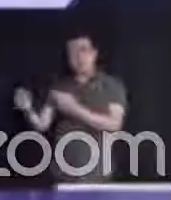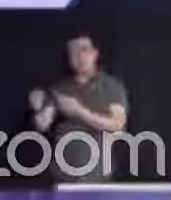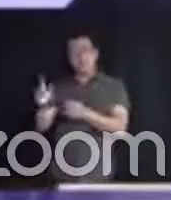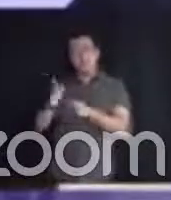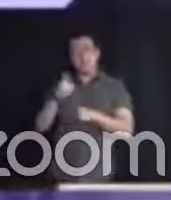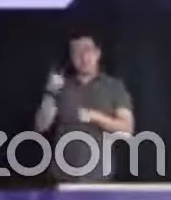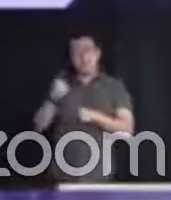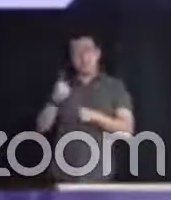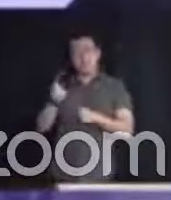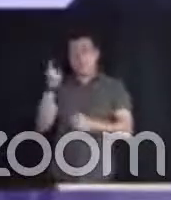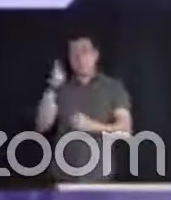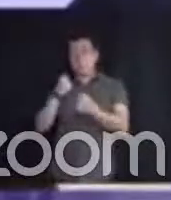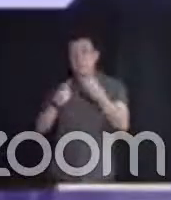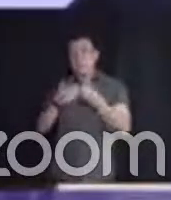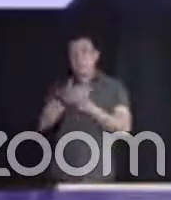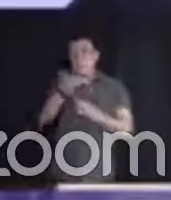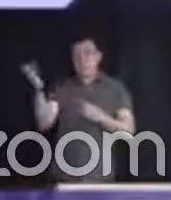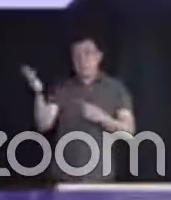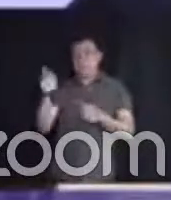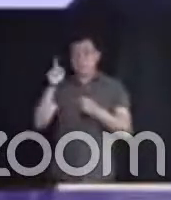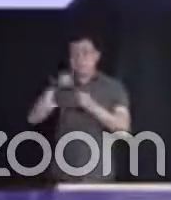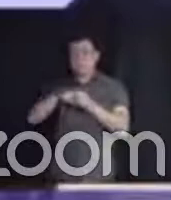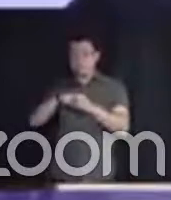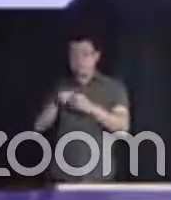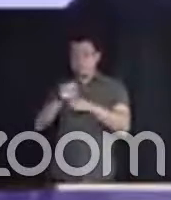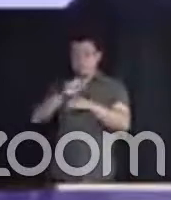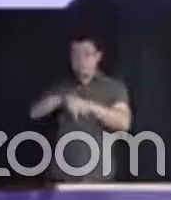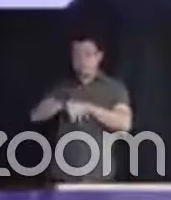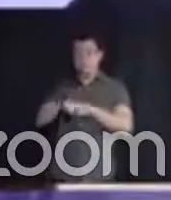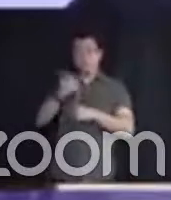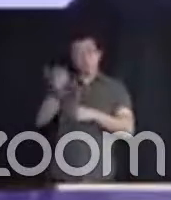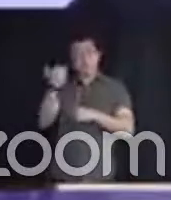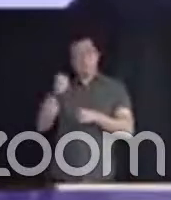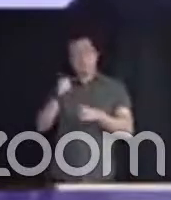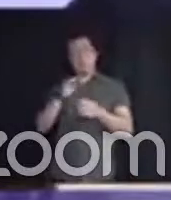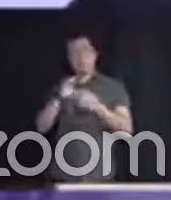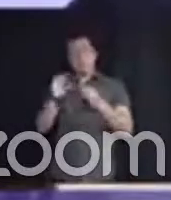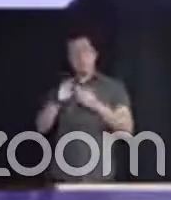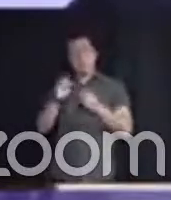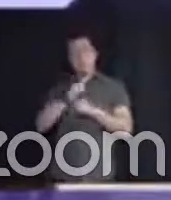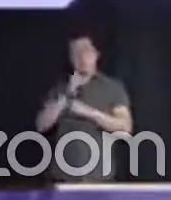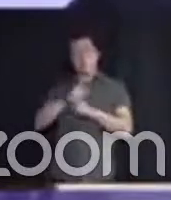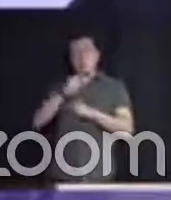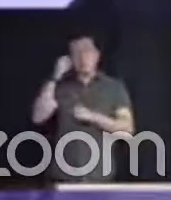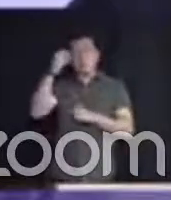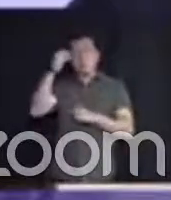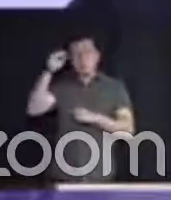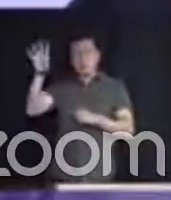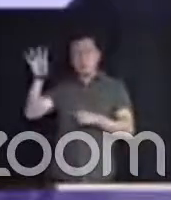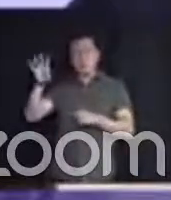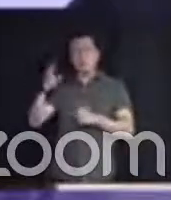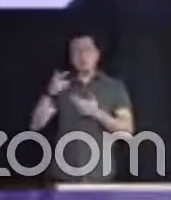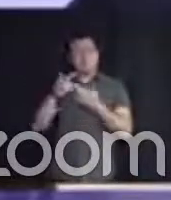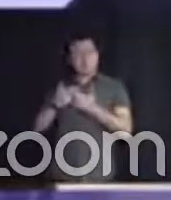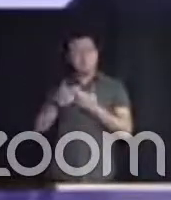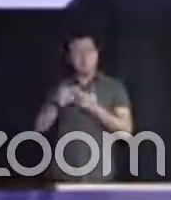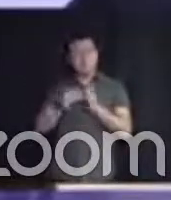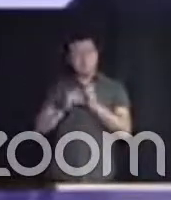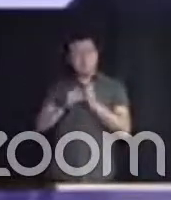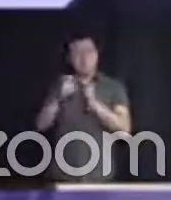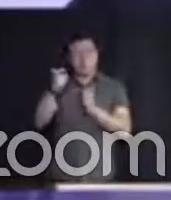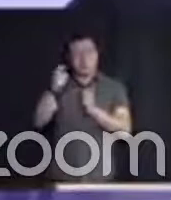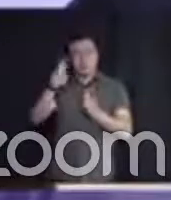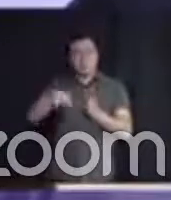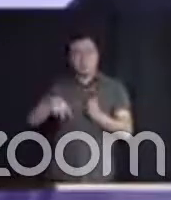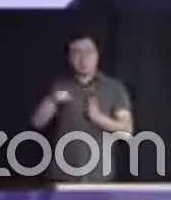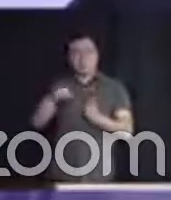de ustedes entran aquí y les hablamos de la oportunidad de OmniLife de hacerse millonarios. Y el día que reciben esto